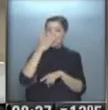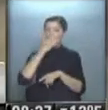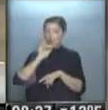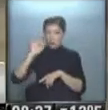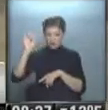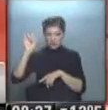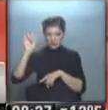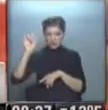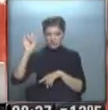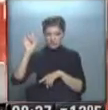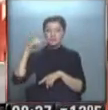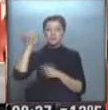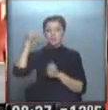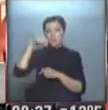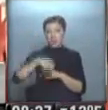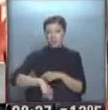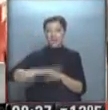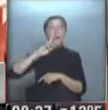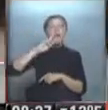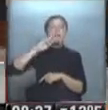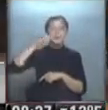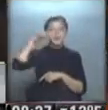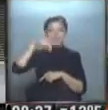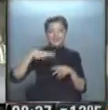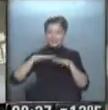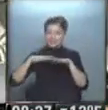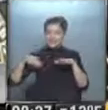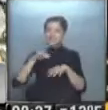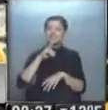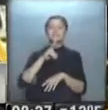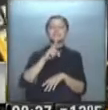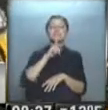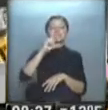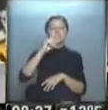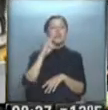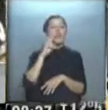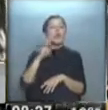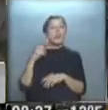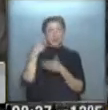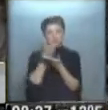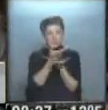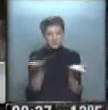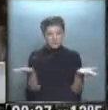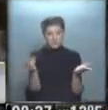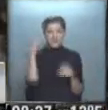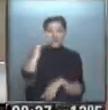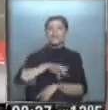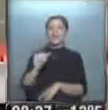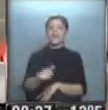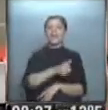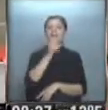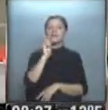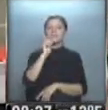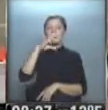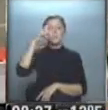Córdoba. Y en este caso, La Plata, que le abre las puertas al Super TC 2000, digo bien, con el triunfo de Lionel